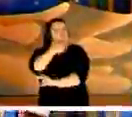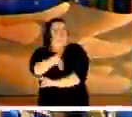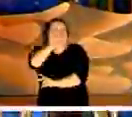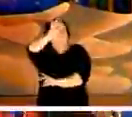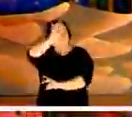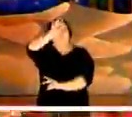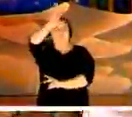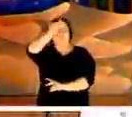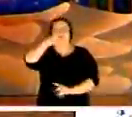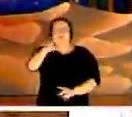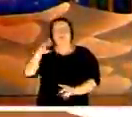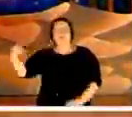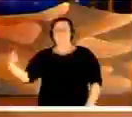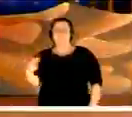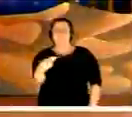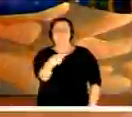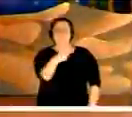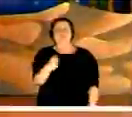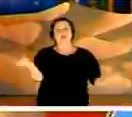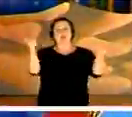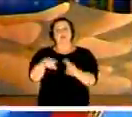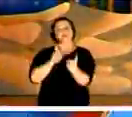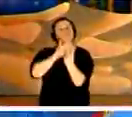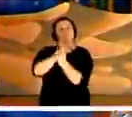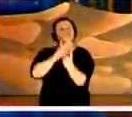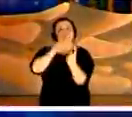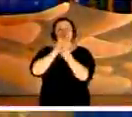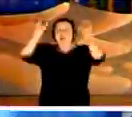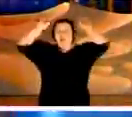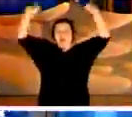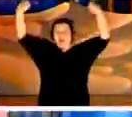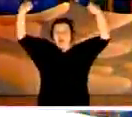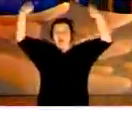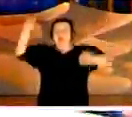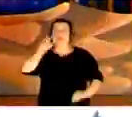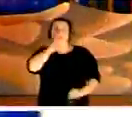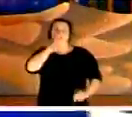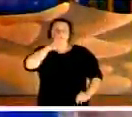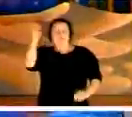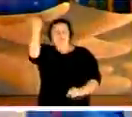Chicharrero, quedando con el rey, ya no sé qué hacer.